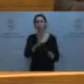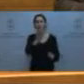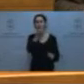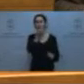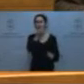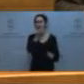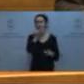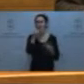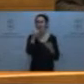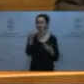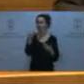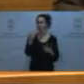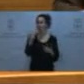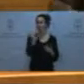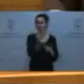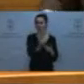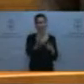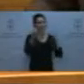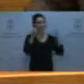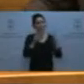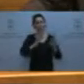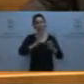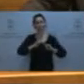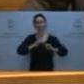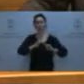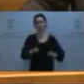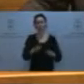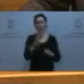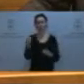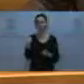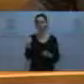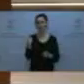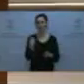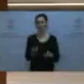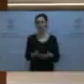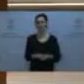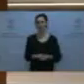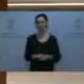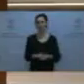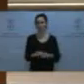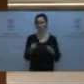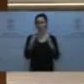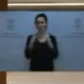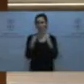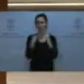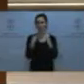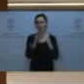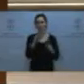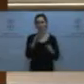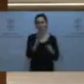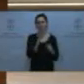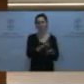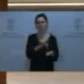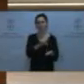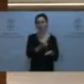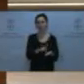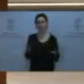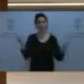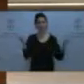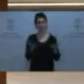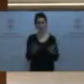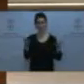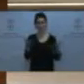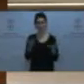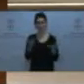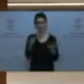gracias, señor presidente. Efectivamente, respondo a una pregunta que el diputado que interpela registró con carácter de urgente hace